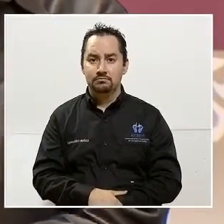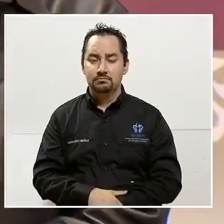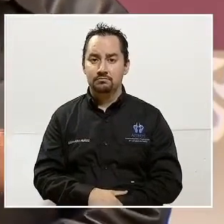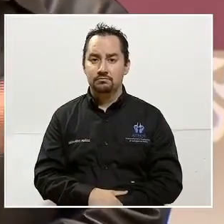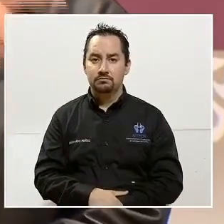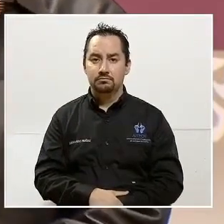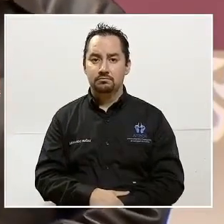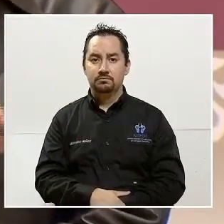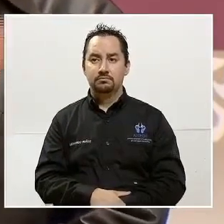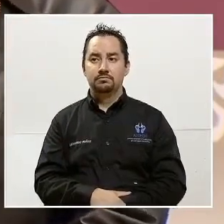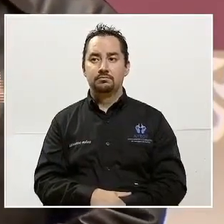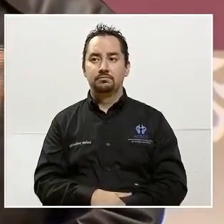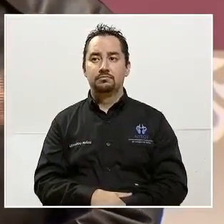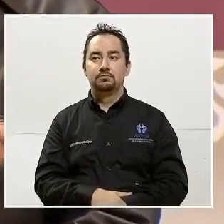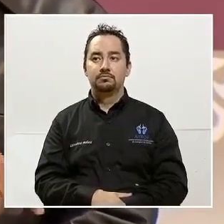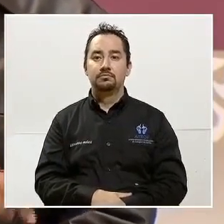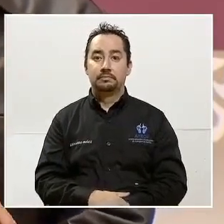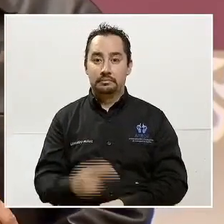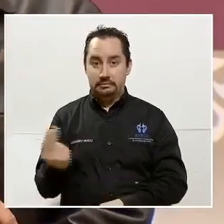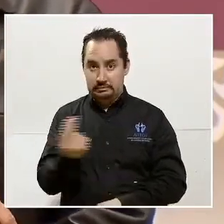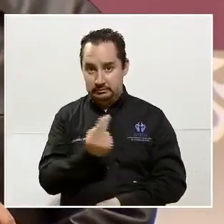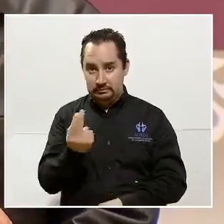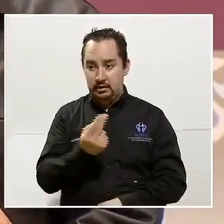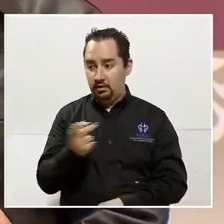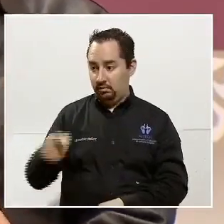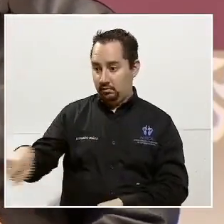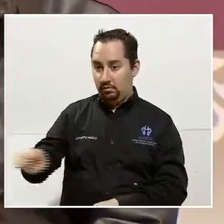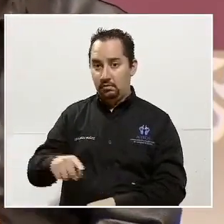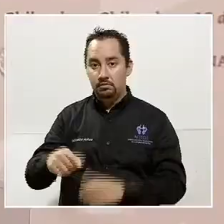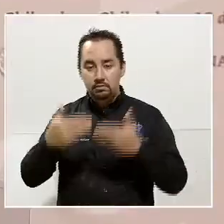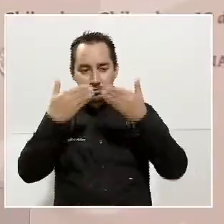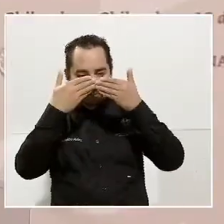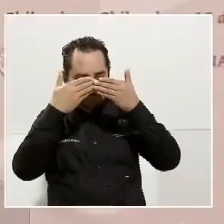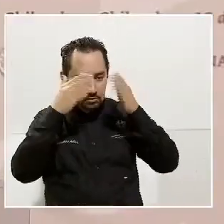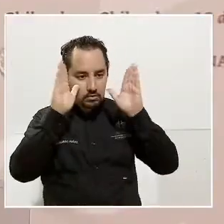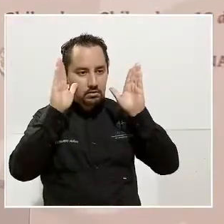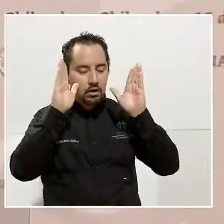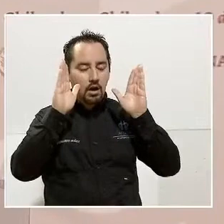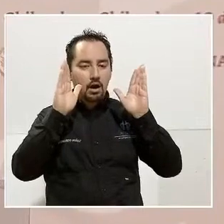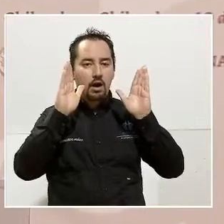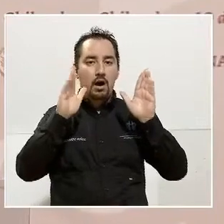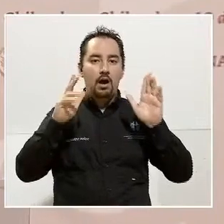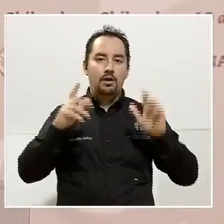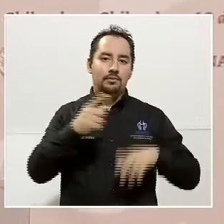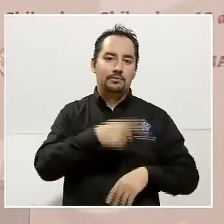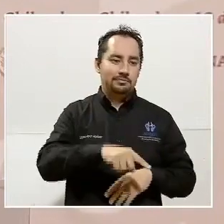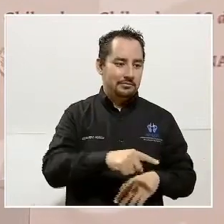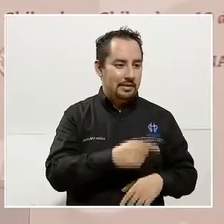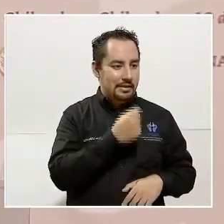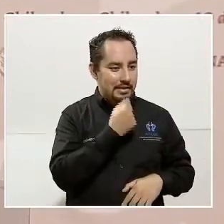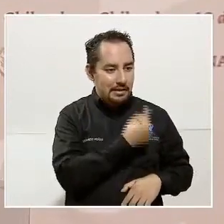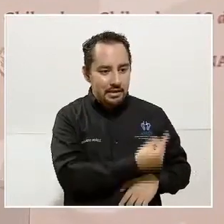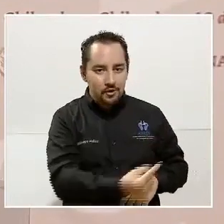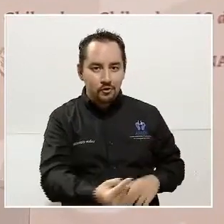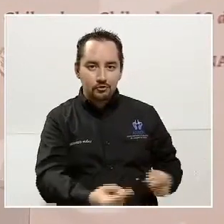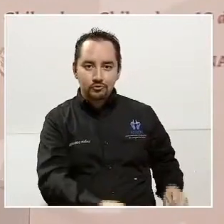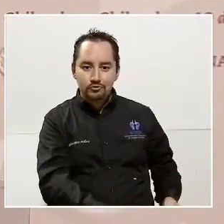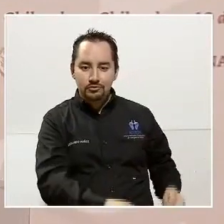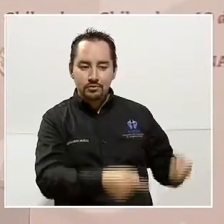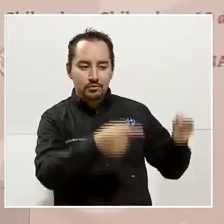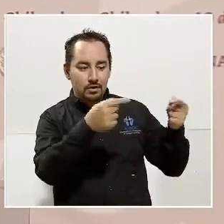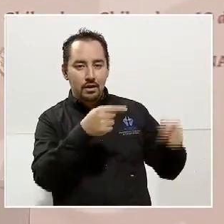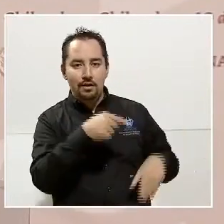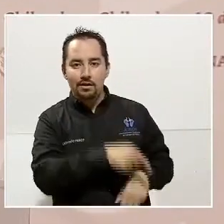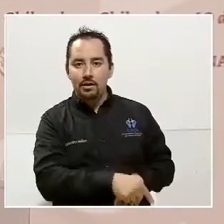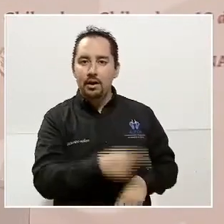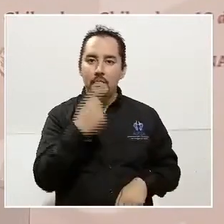Entonces, hay que hacerles ver, sobre todo a las nuevas generaciones, de que no